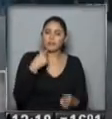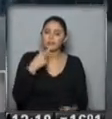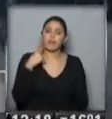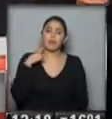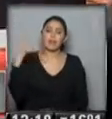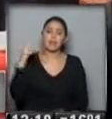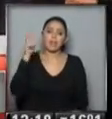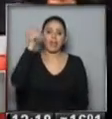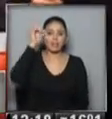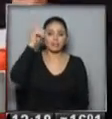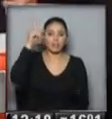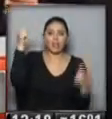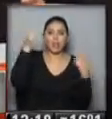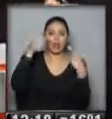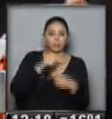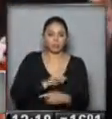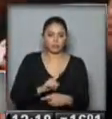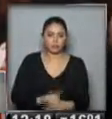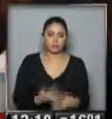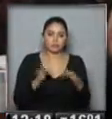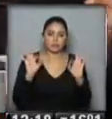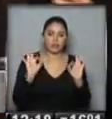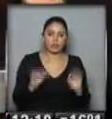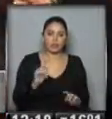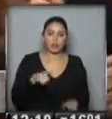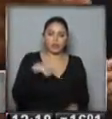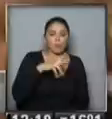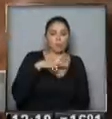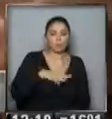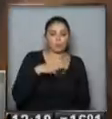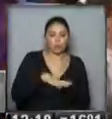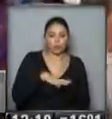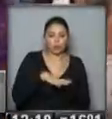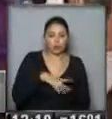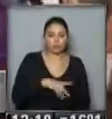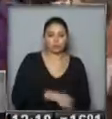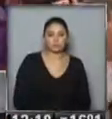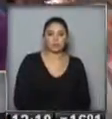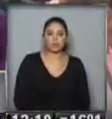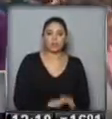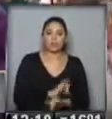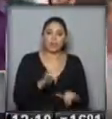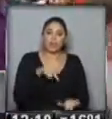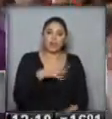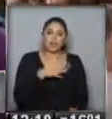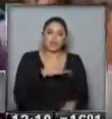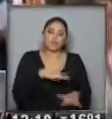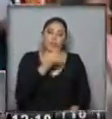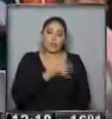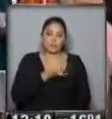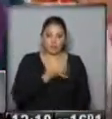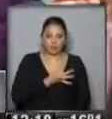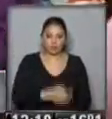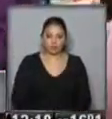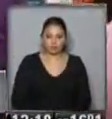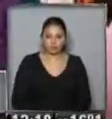Italia están a salvo de ajustes similares. Portugal, repiten las autoridades comunitarias, es un caso excepcional.